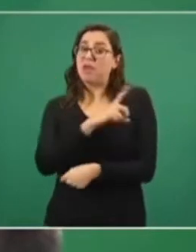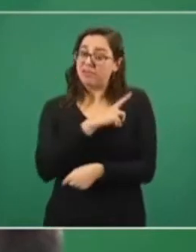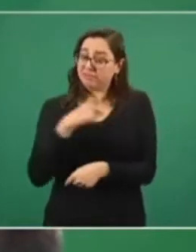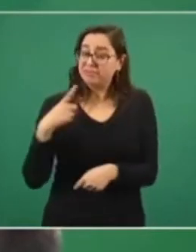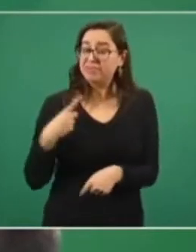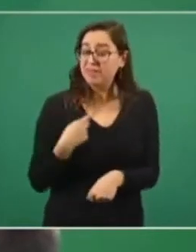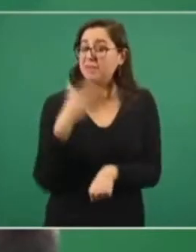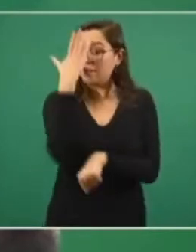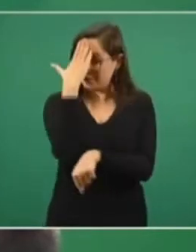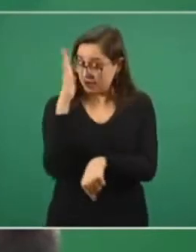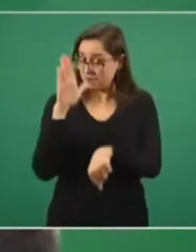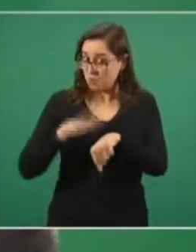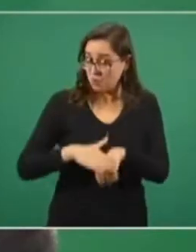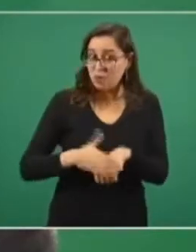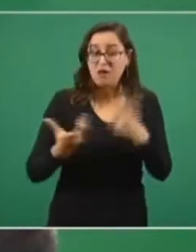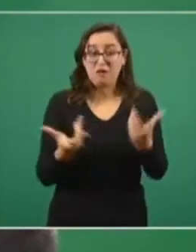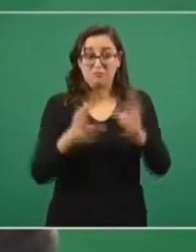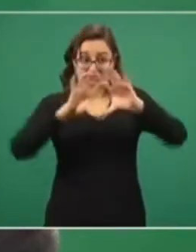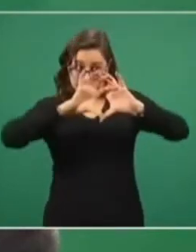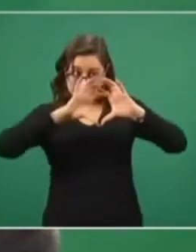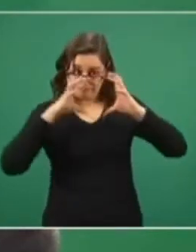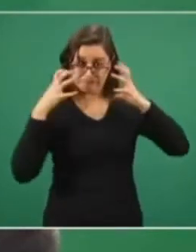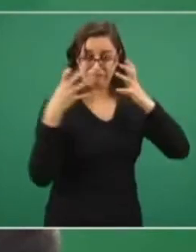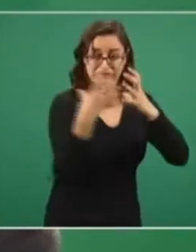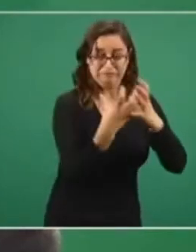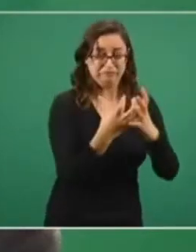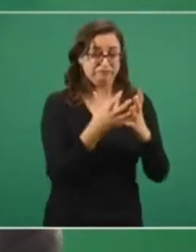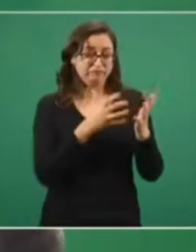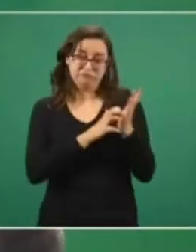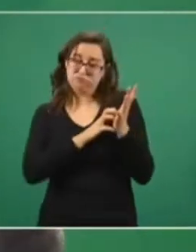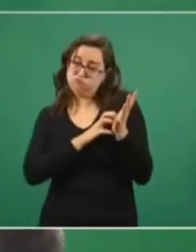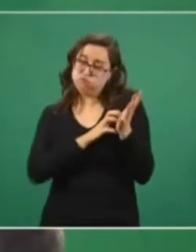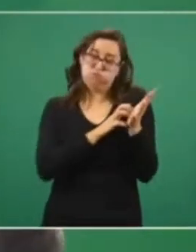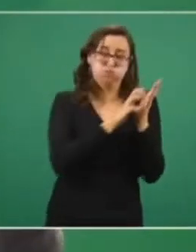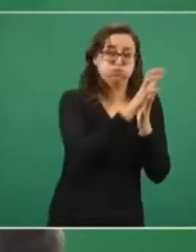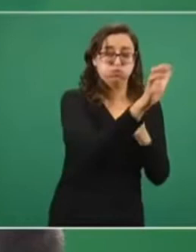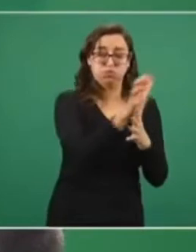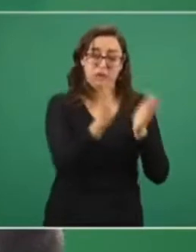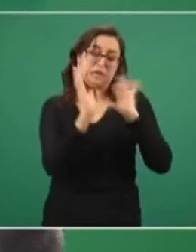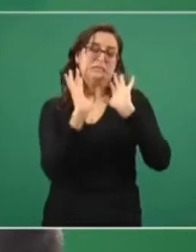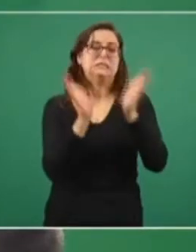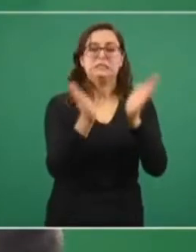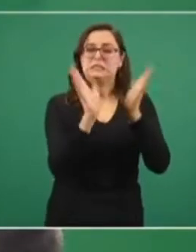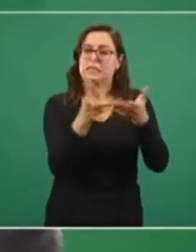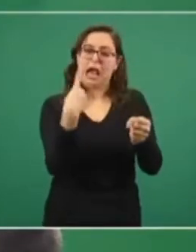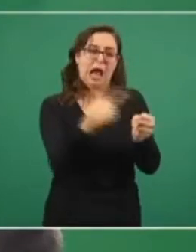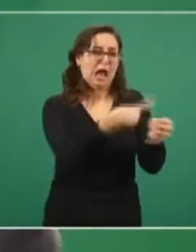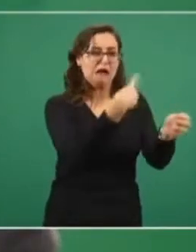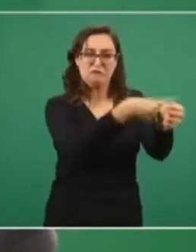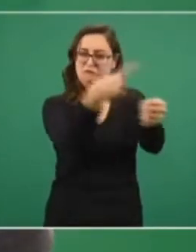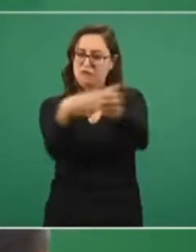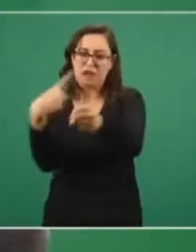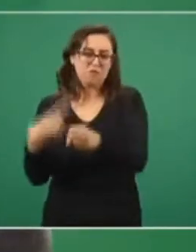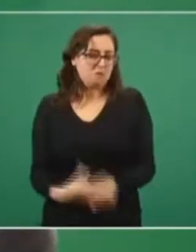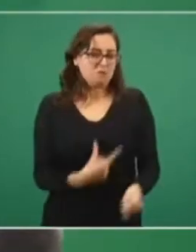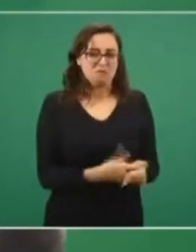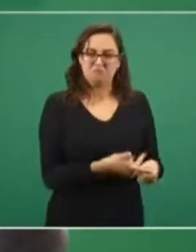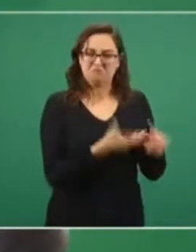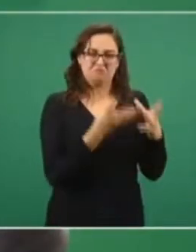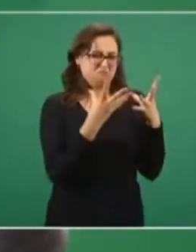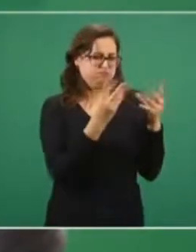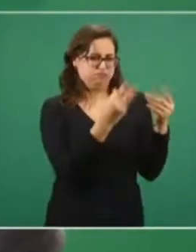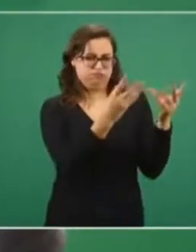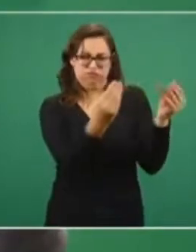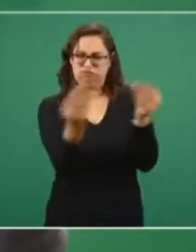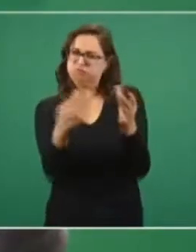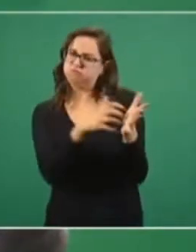ya ha afectado por millones a personas de todo el mundo y que los casos registrados o documentados